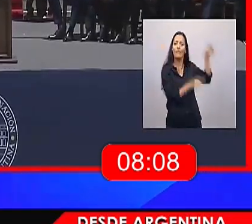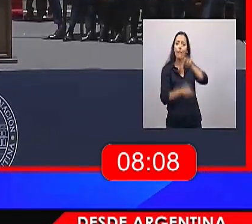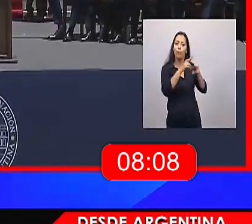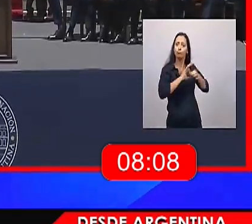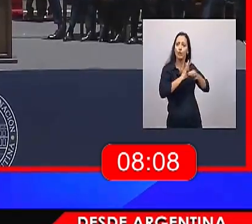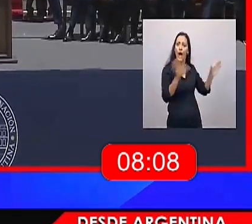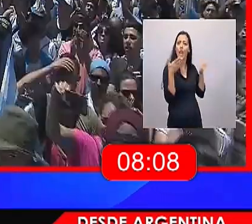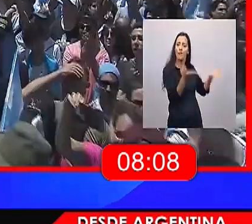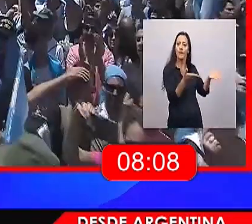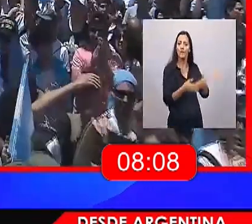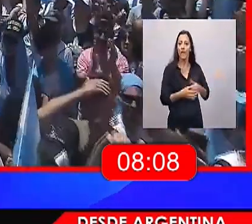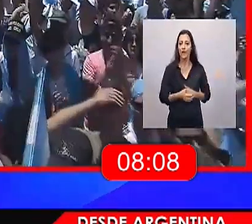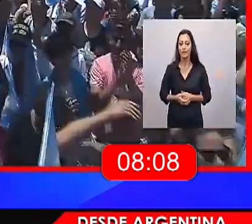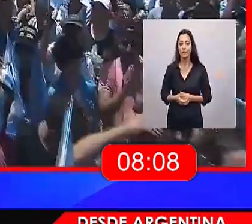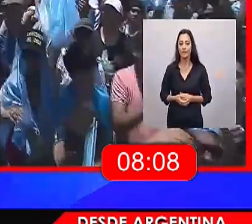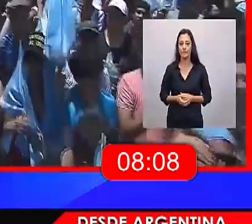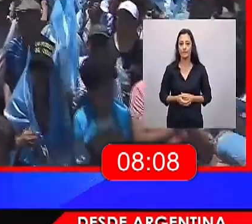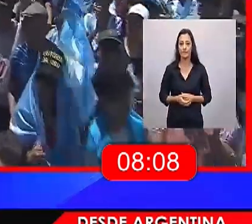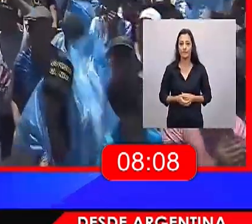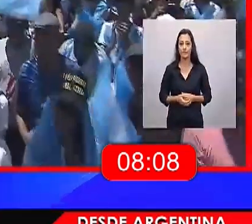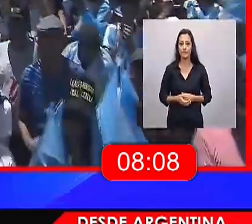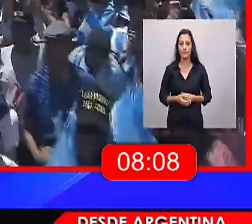¿Cómo está la situación